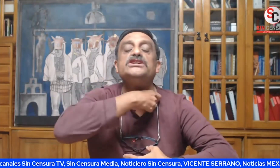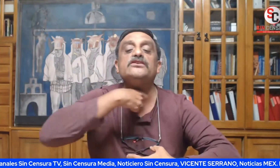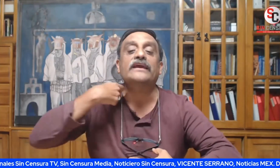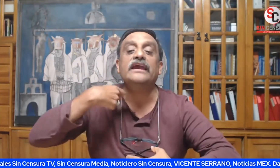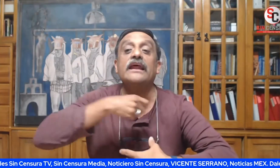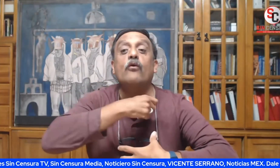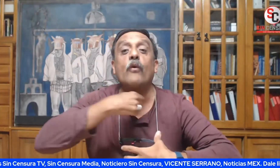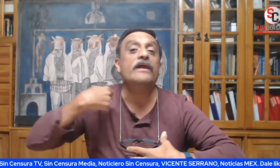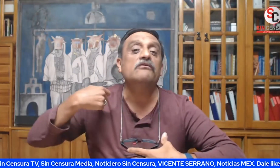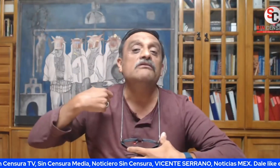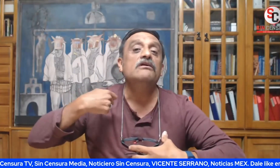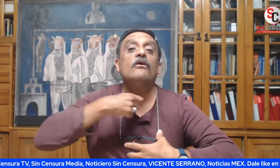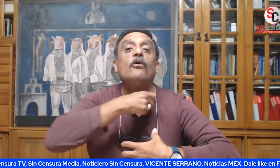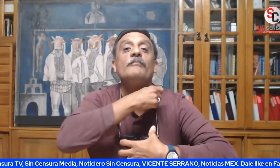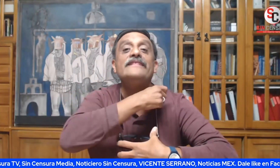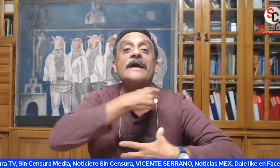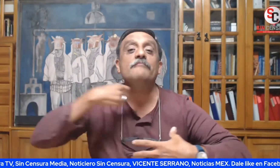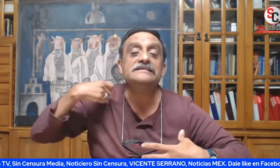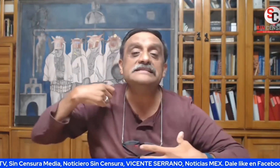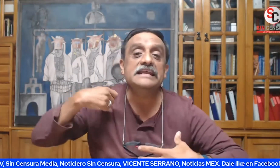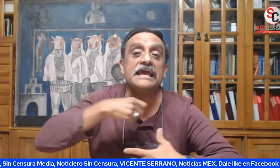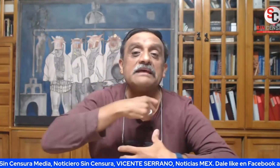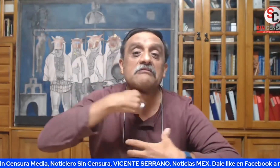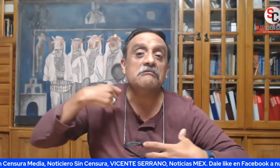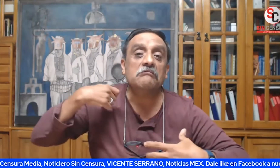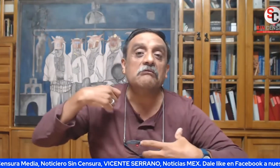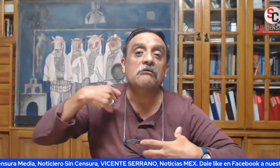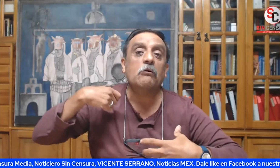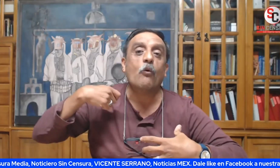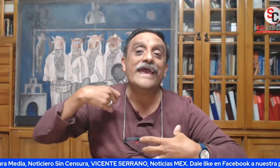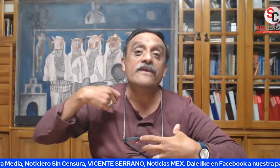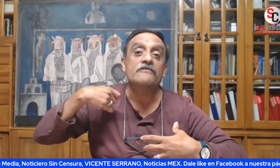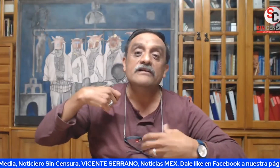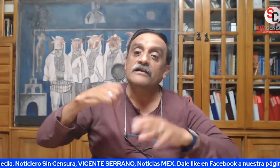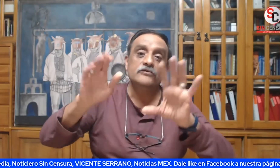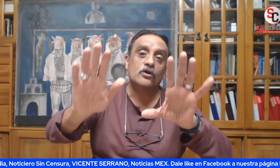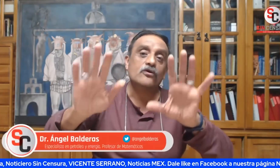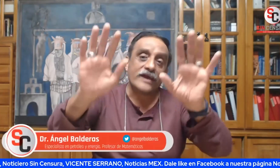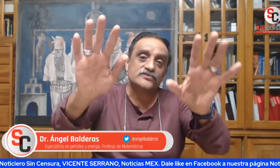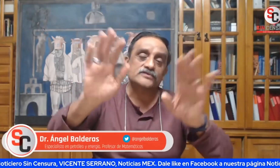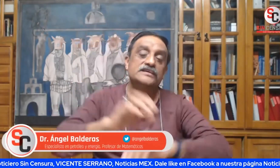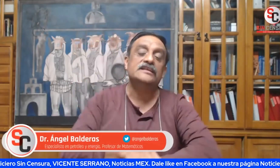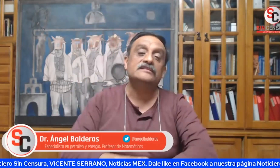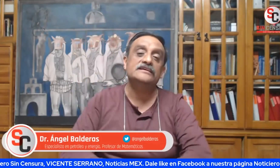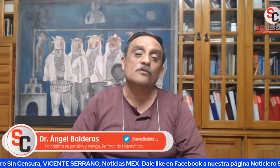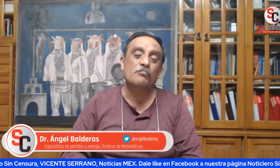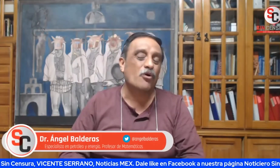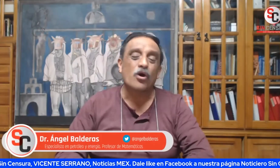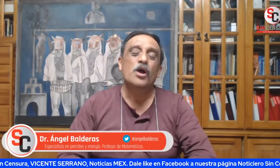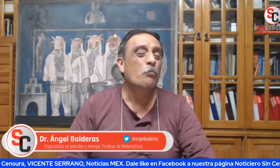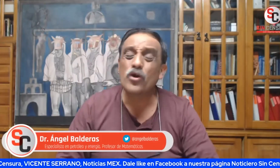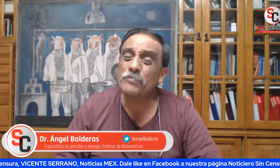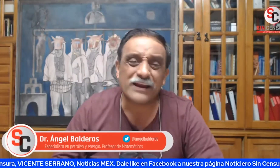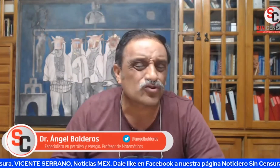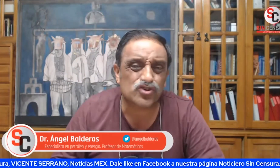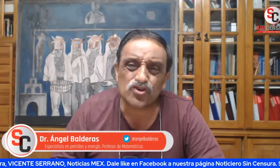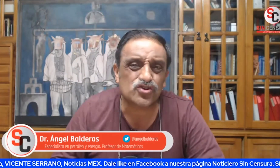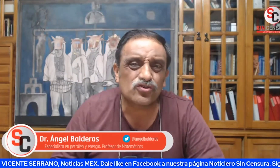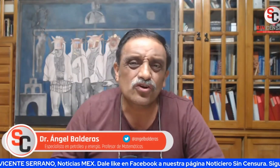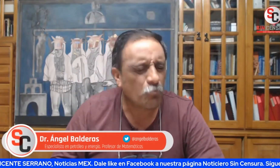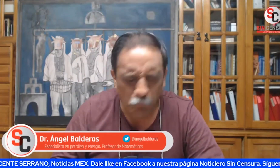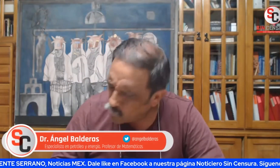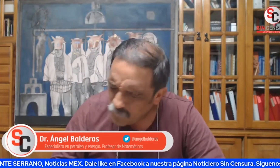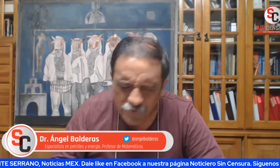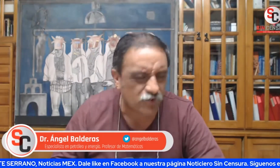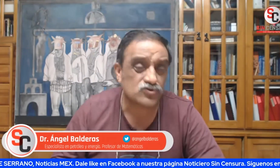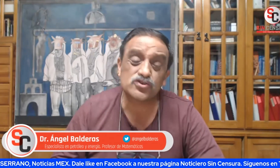un cuchillo aquí en el cuello. O me dan más dinero o cuello. Yo creo que eso sintetiza un poco. Muy